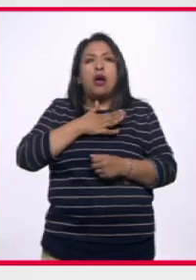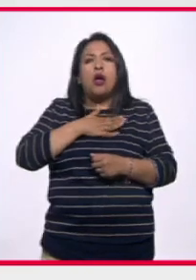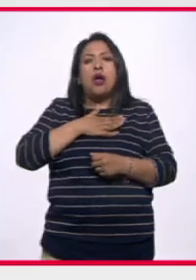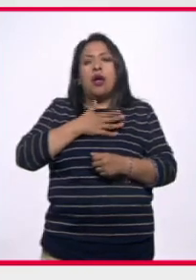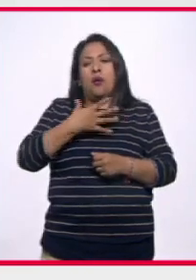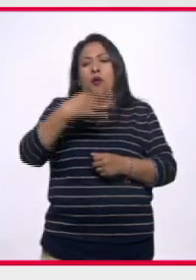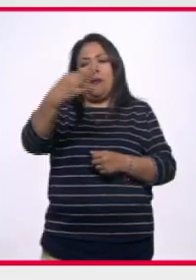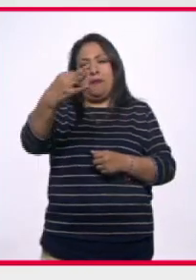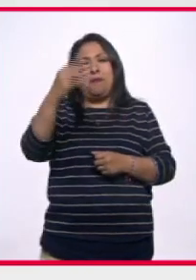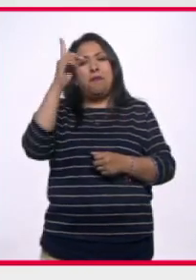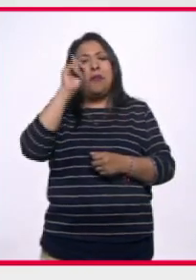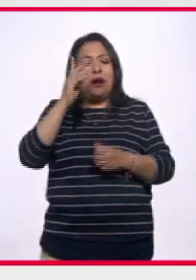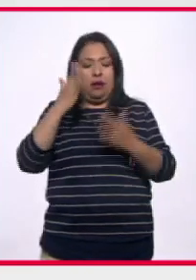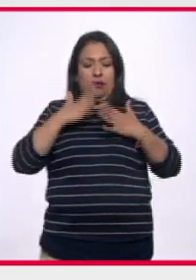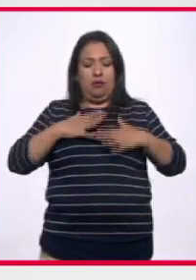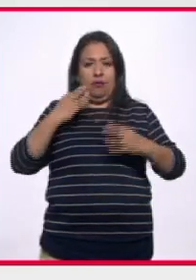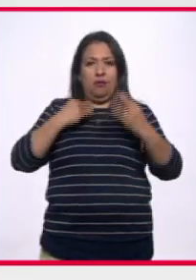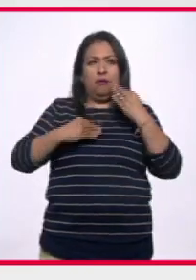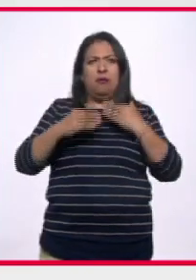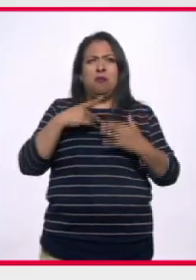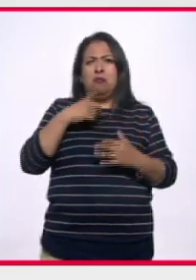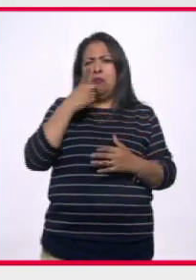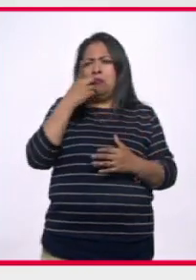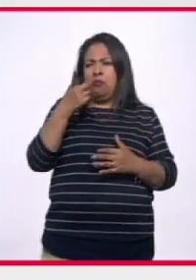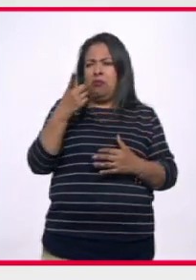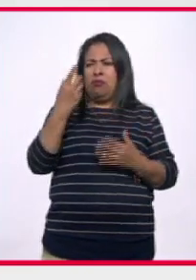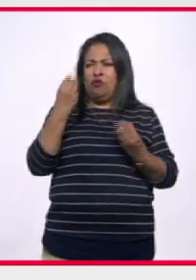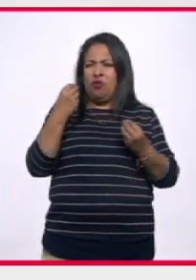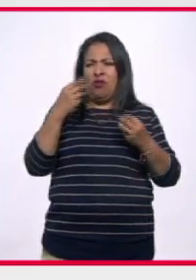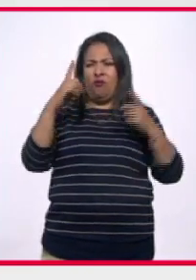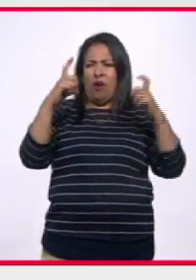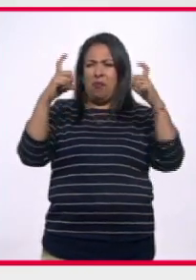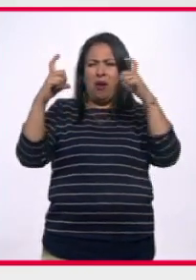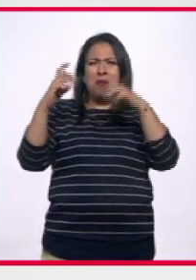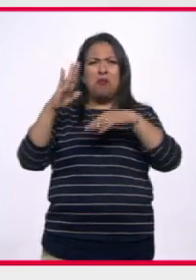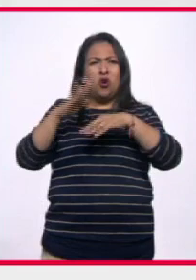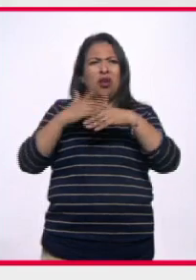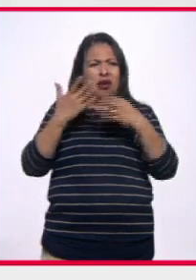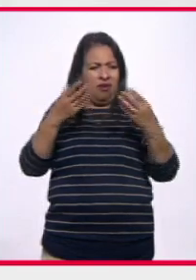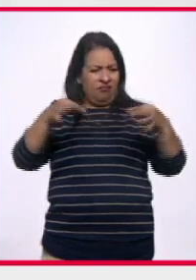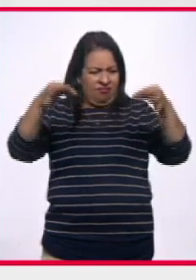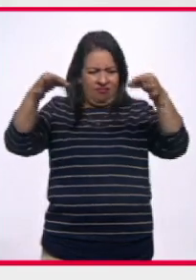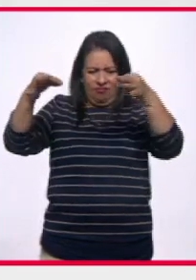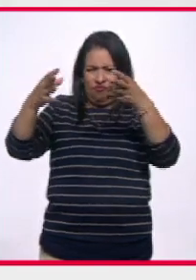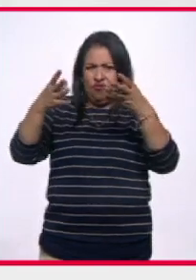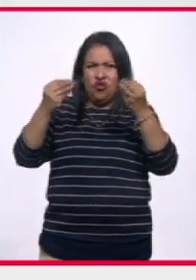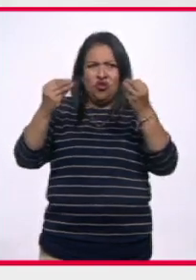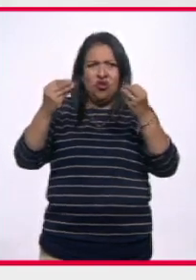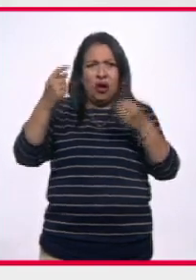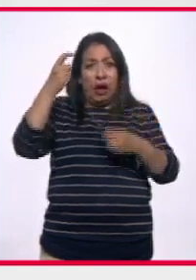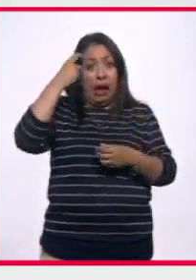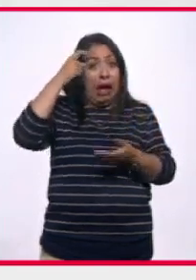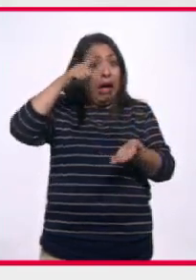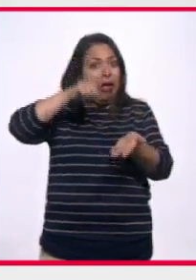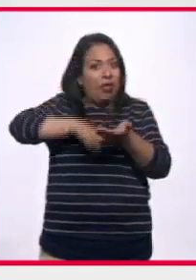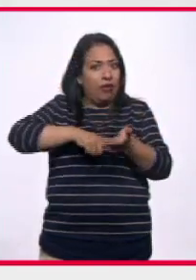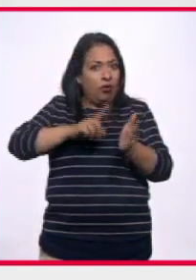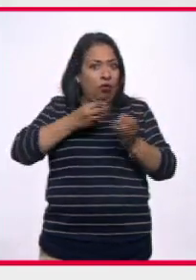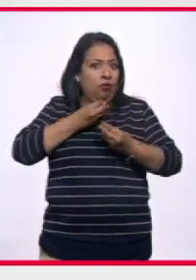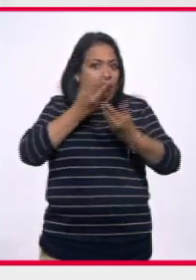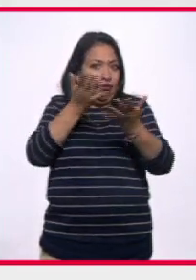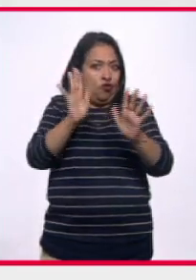vestuario y que yo solamente decía bueno porque me toman tantas fotos porque está entre ropa porque perros se quedaba en mi mente